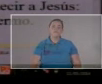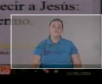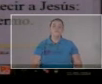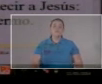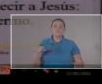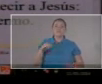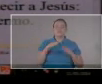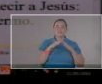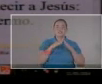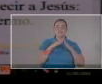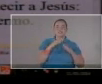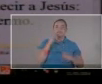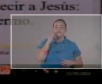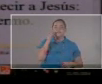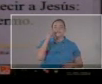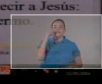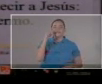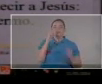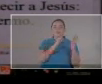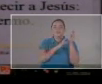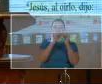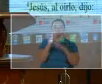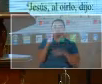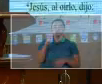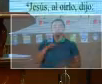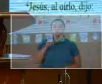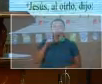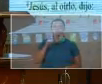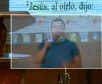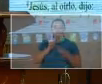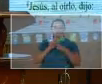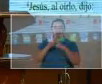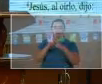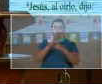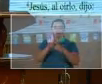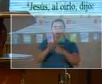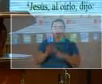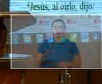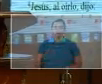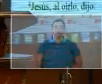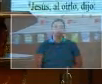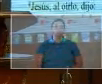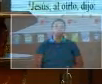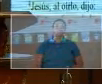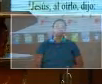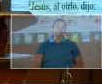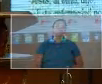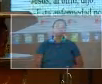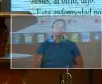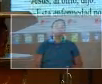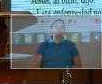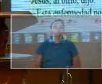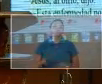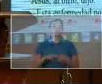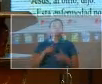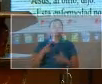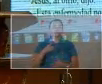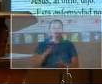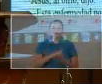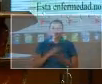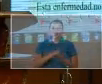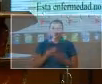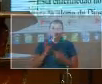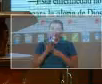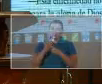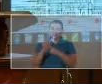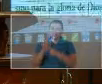Señor Jesús está presente. Y cuando usted, analizamos esto, bueno, la Biblia nos muestra que Lázaro